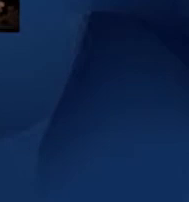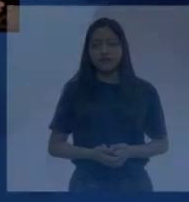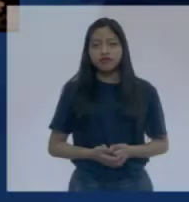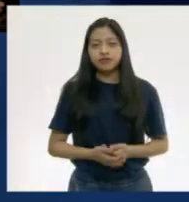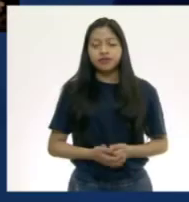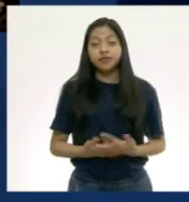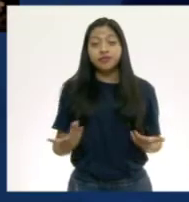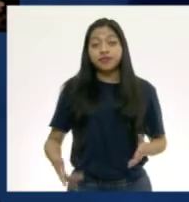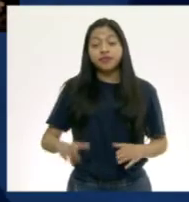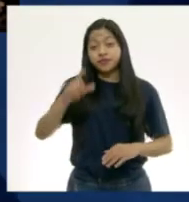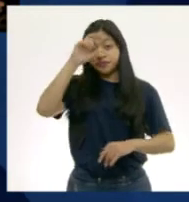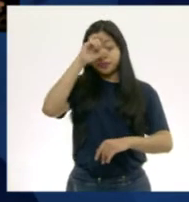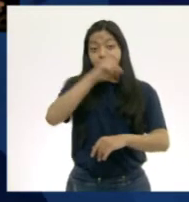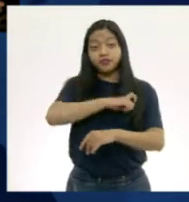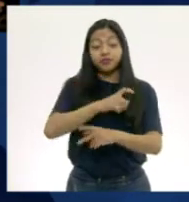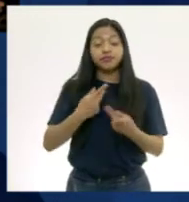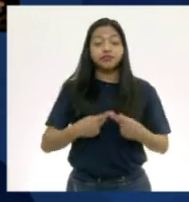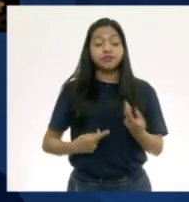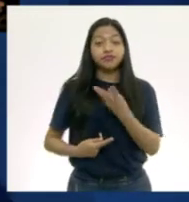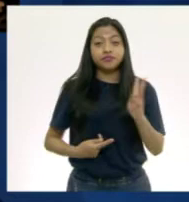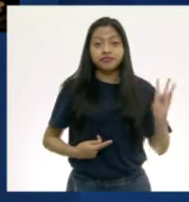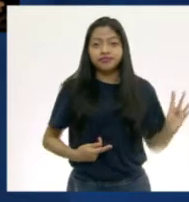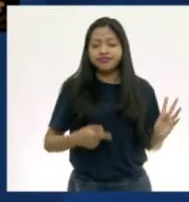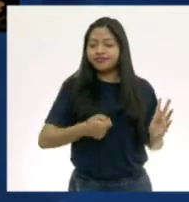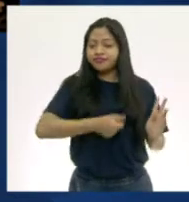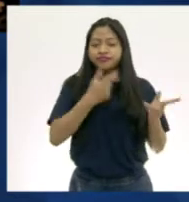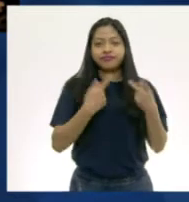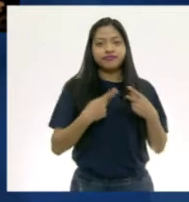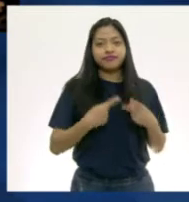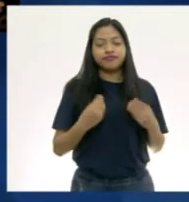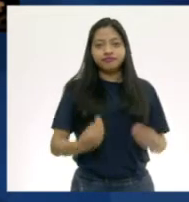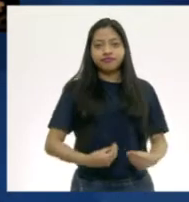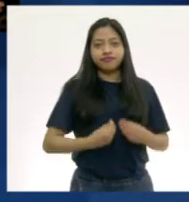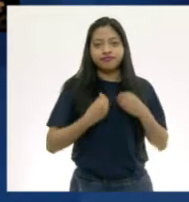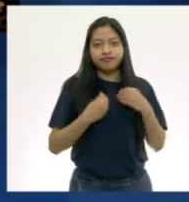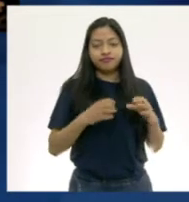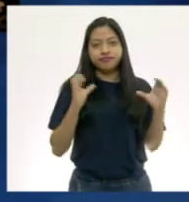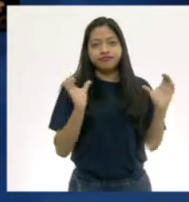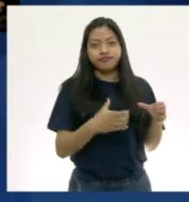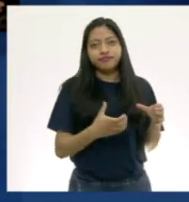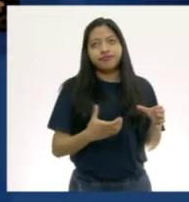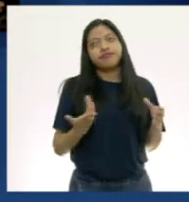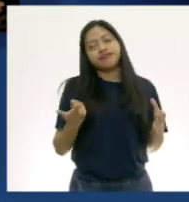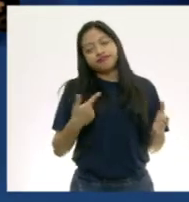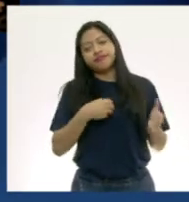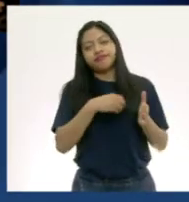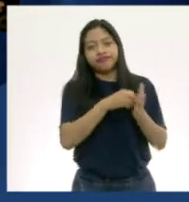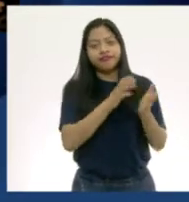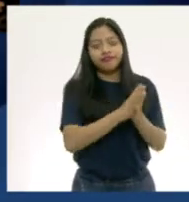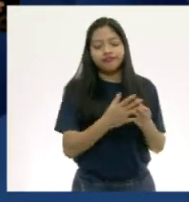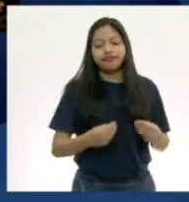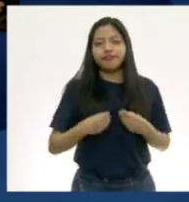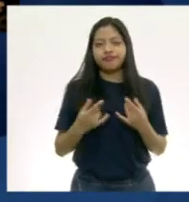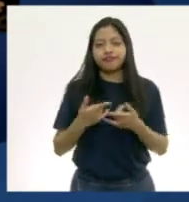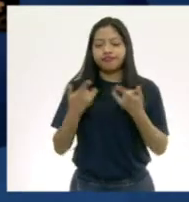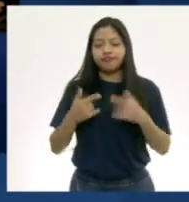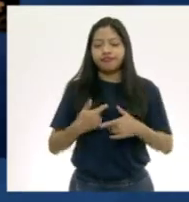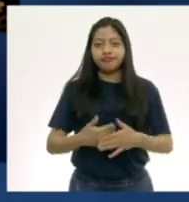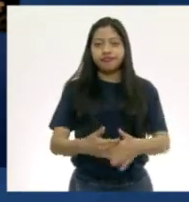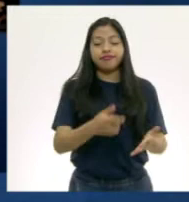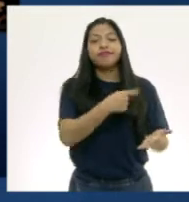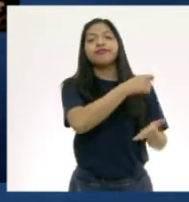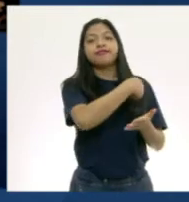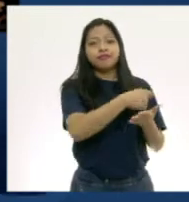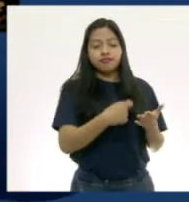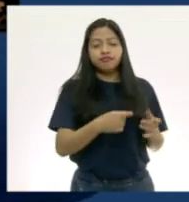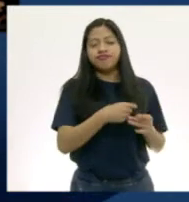Bueno, los egipcios son una de las primeras civilizaciones que tenemos con, digamos, en registro de la humanidad, ya con escritura, con todas las